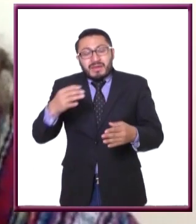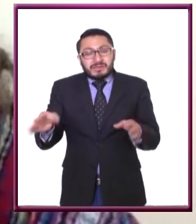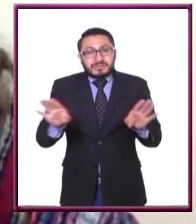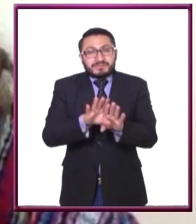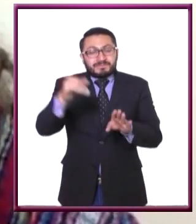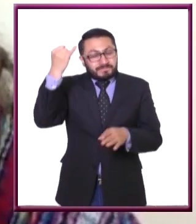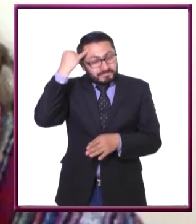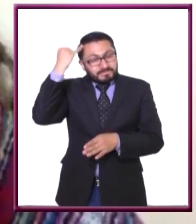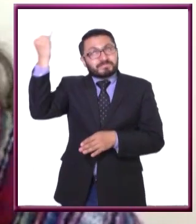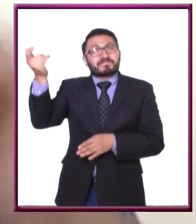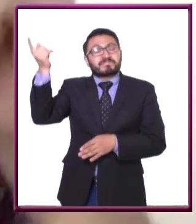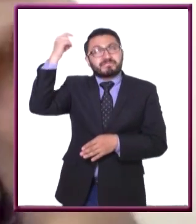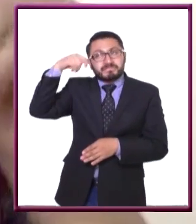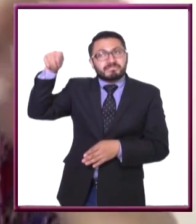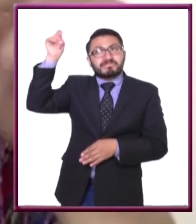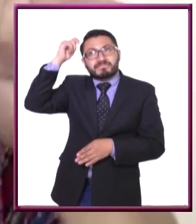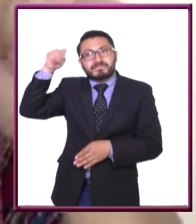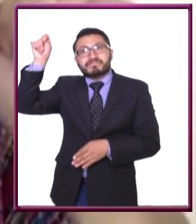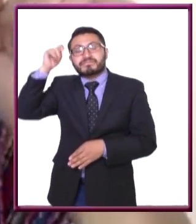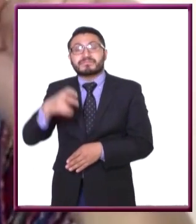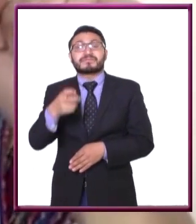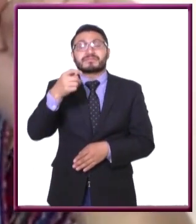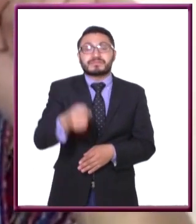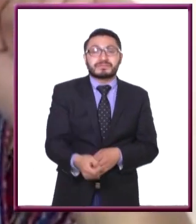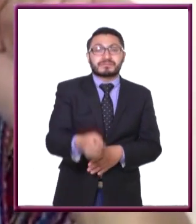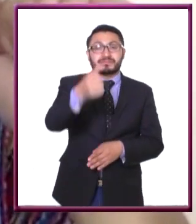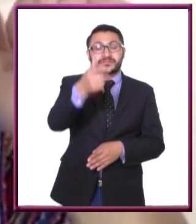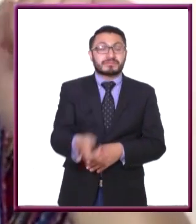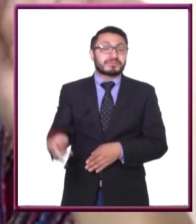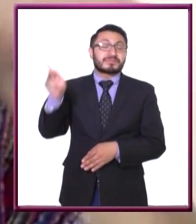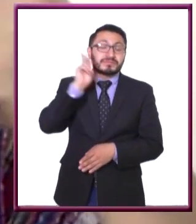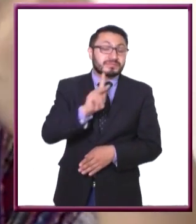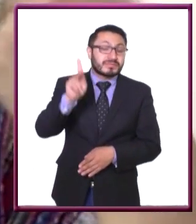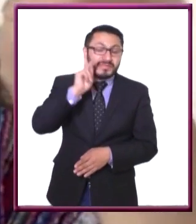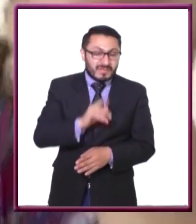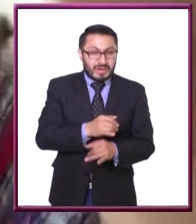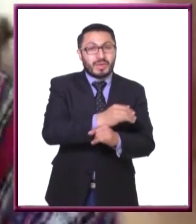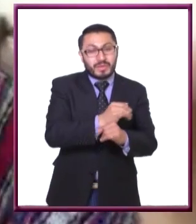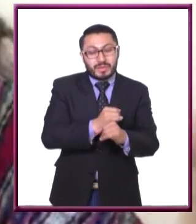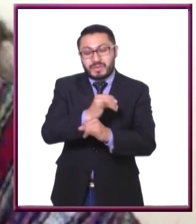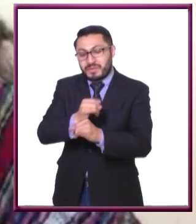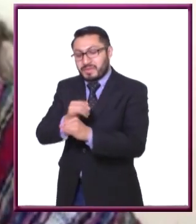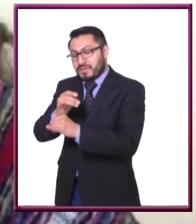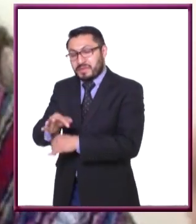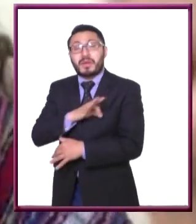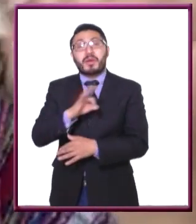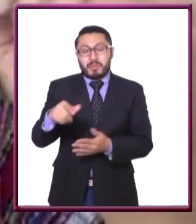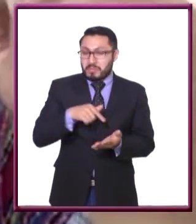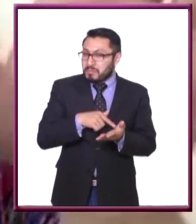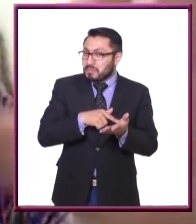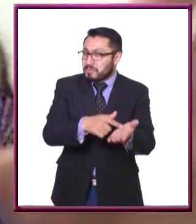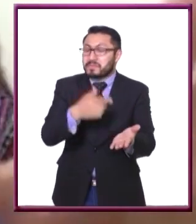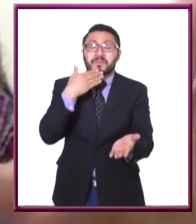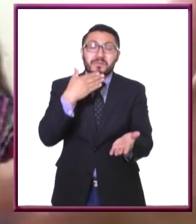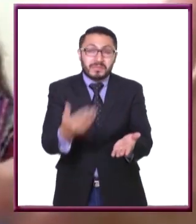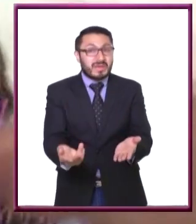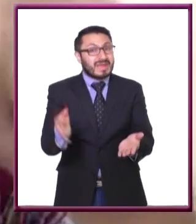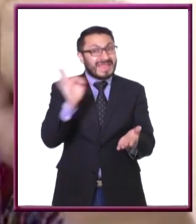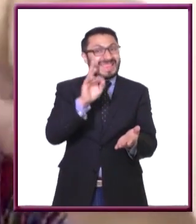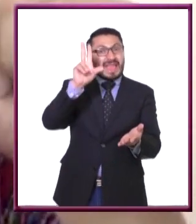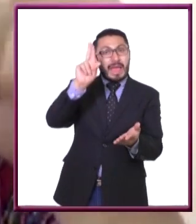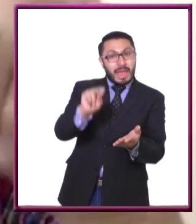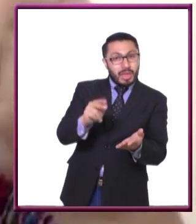una hipótesis y tenemos que hacer una primera prueba de que nuestra investigación va a ser viable. Podría no